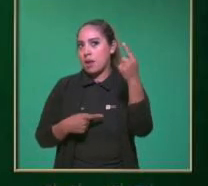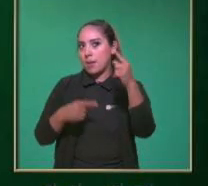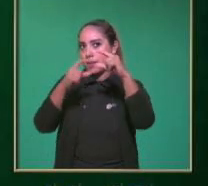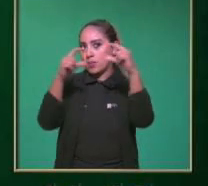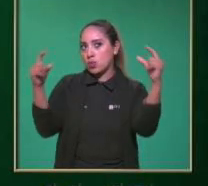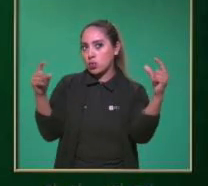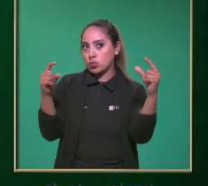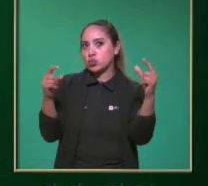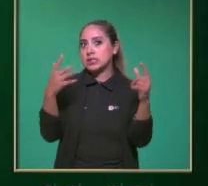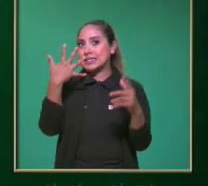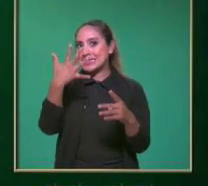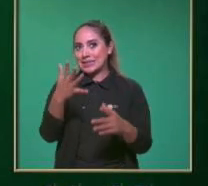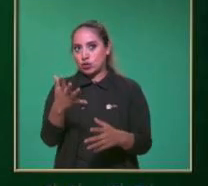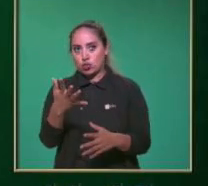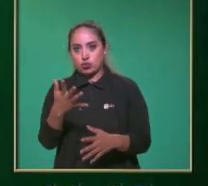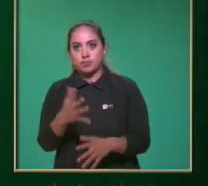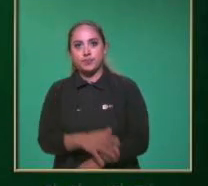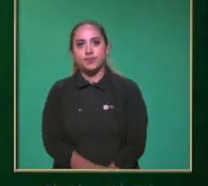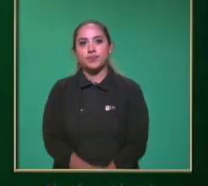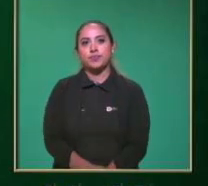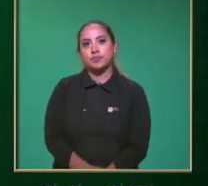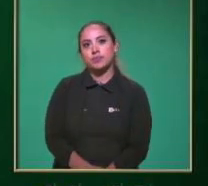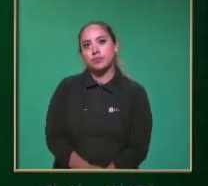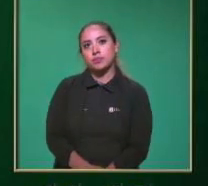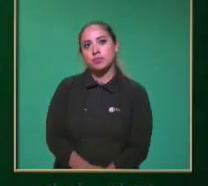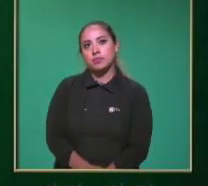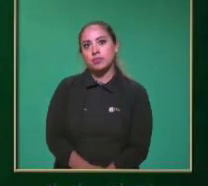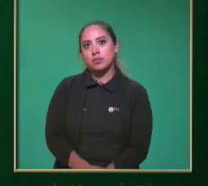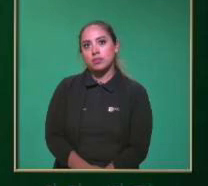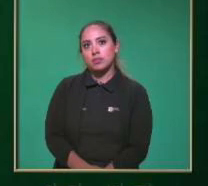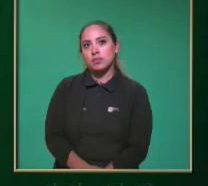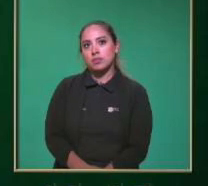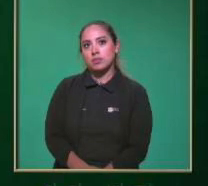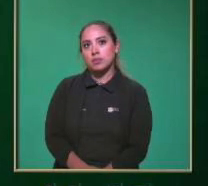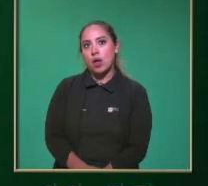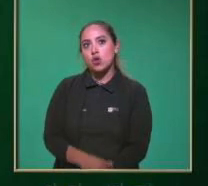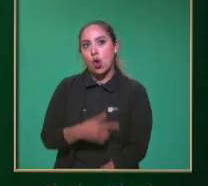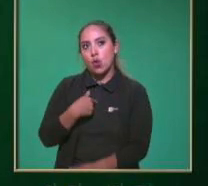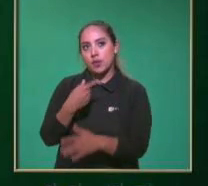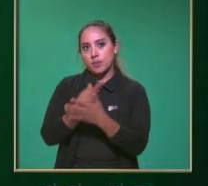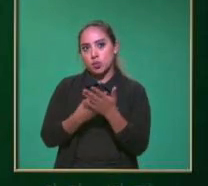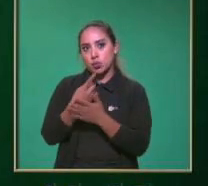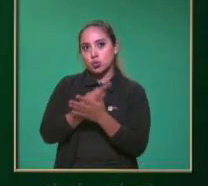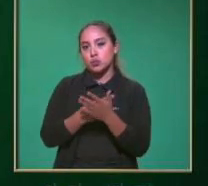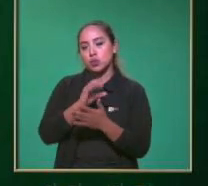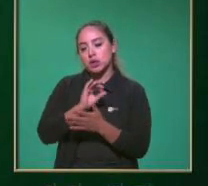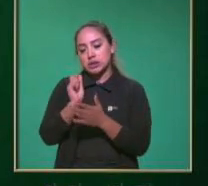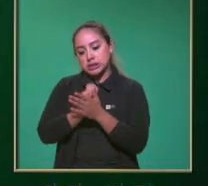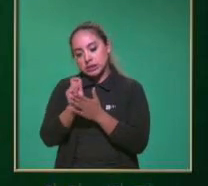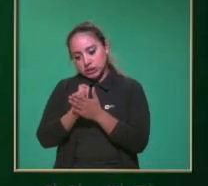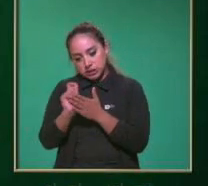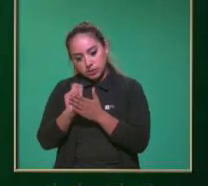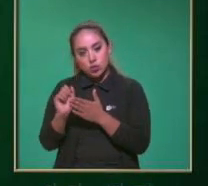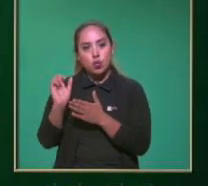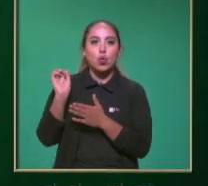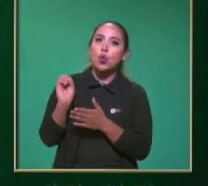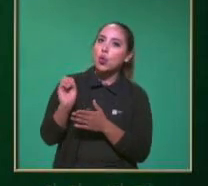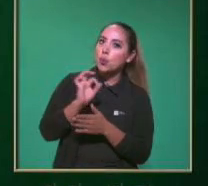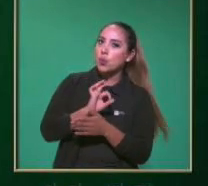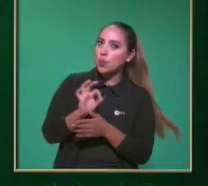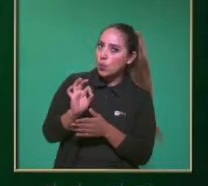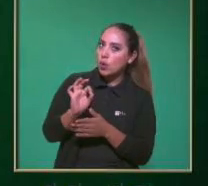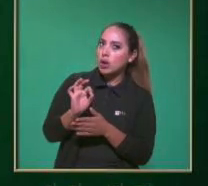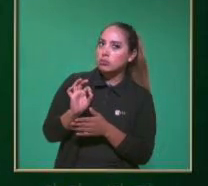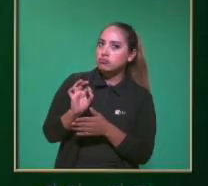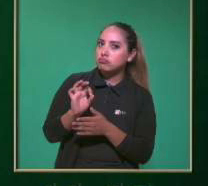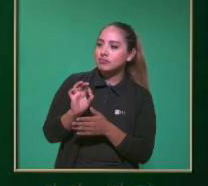los cinco sentidos. Como está aquí, en este caso yo puse unos dibujos, pero lo puedes escribir o los puedes poner también los